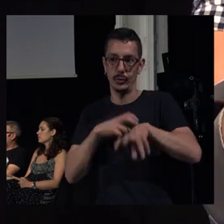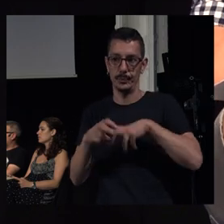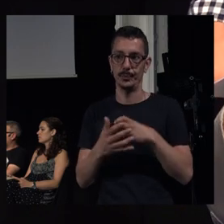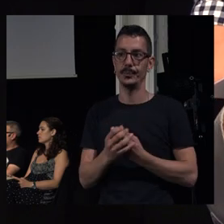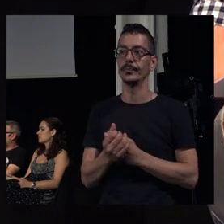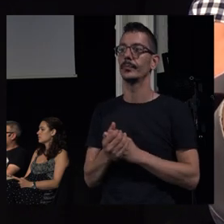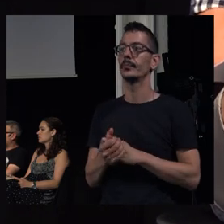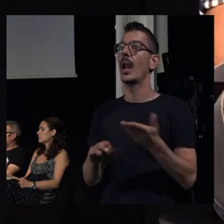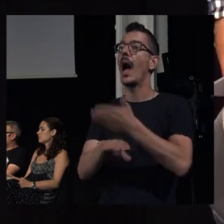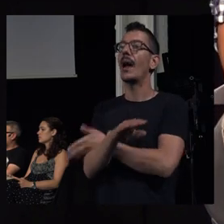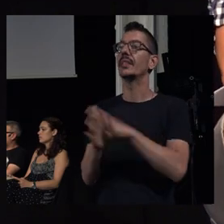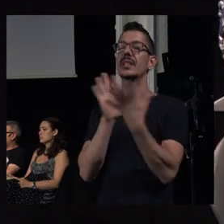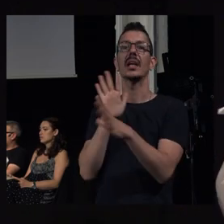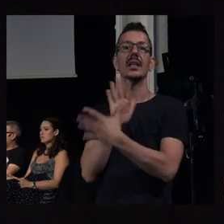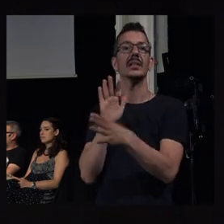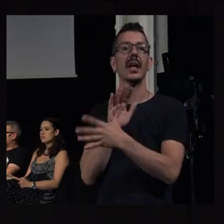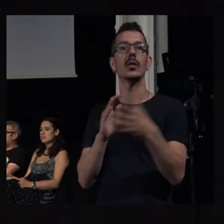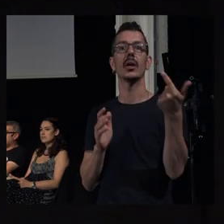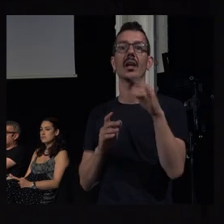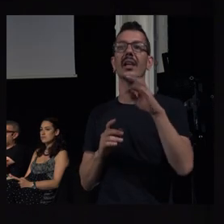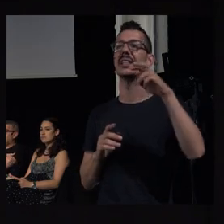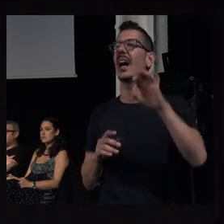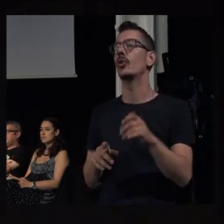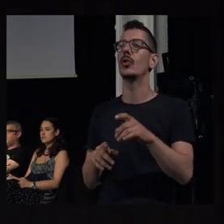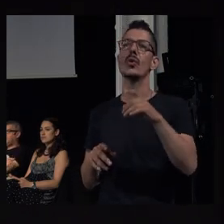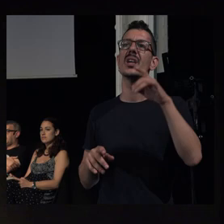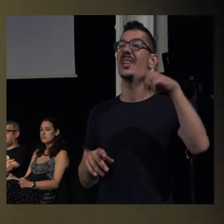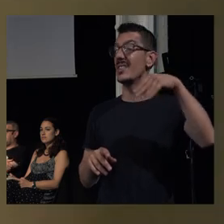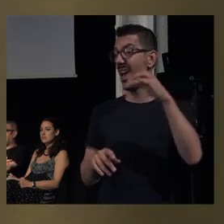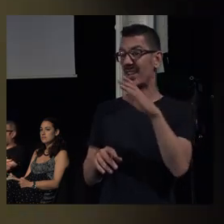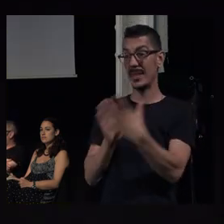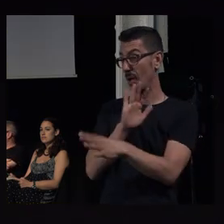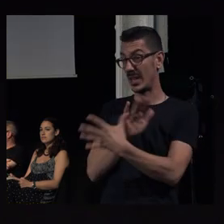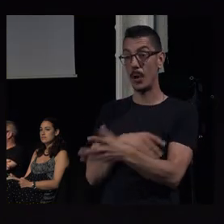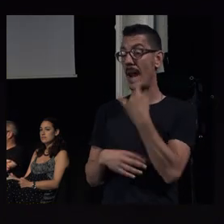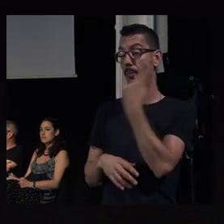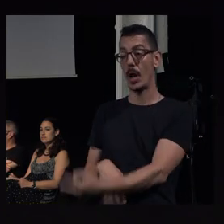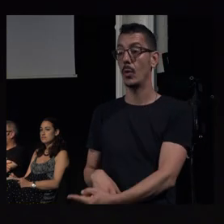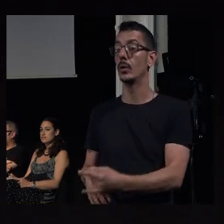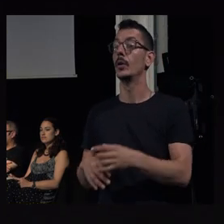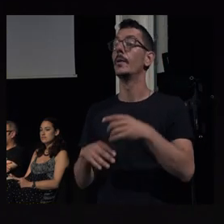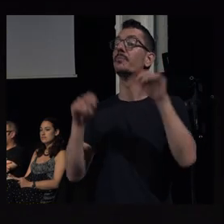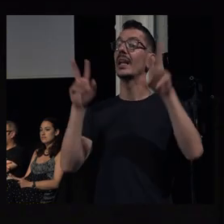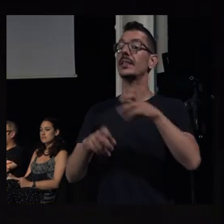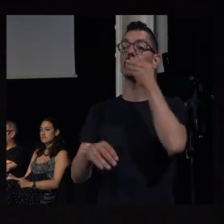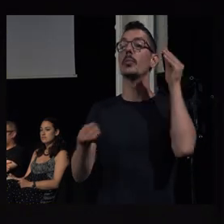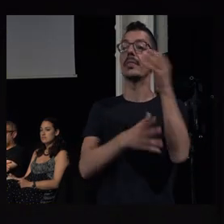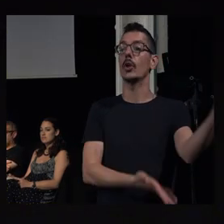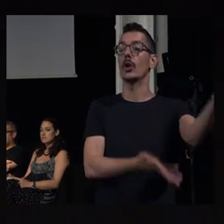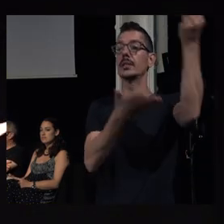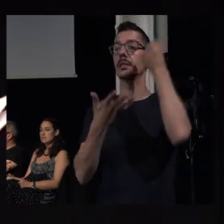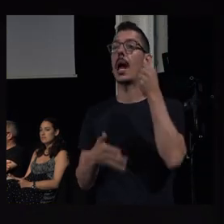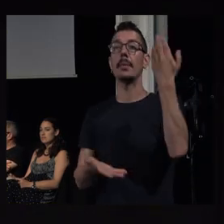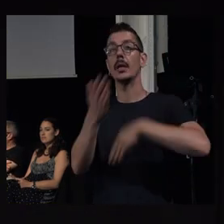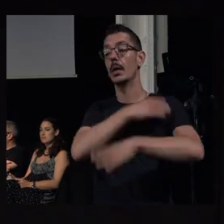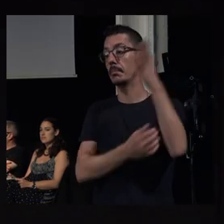el gitano Iñaki, ya, y gitano Iñaki ya me he enamorado. O sea, nosotras, por ejemplo, con el tema de las subvenciones, a mí me